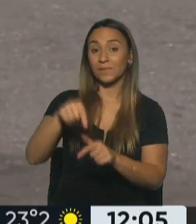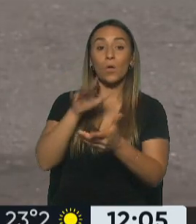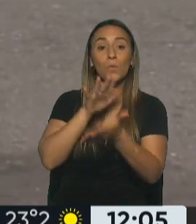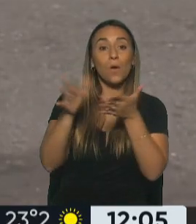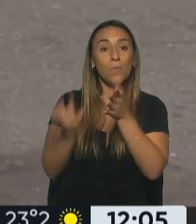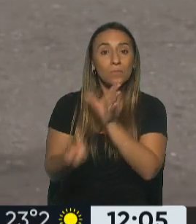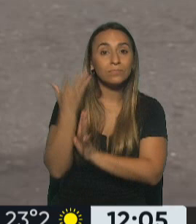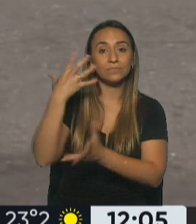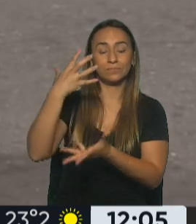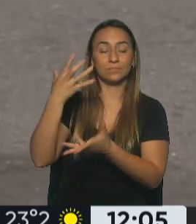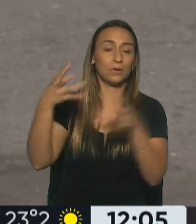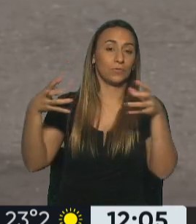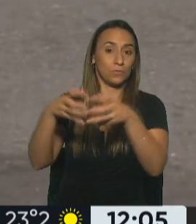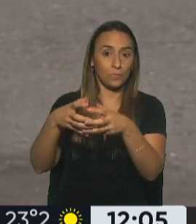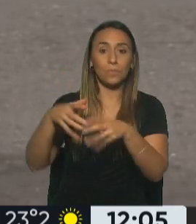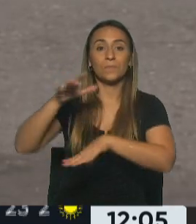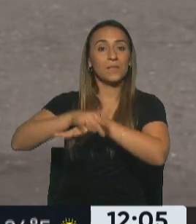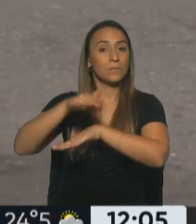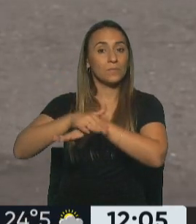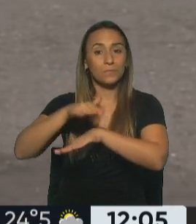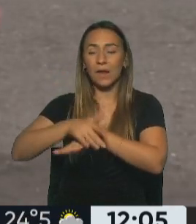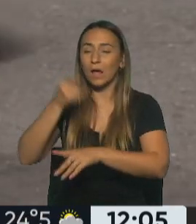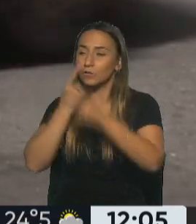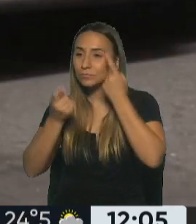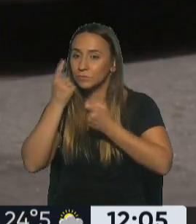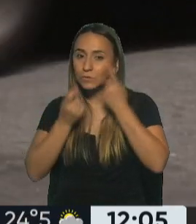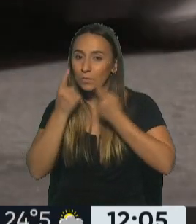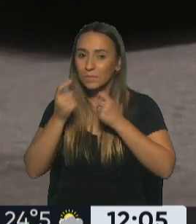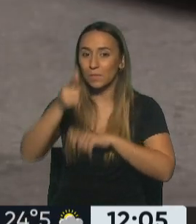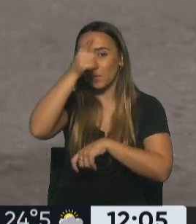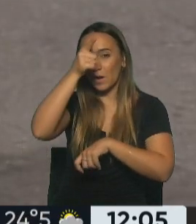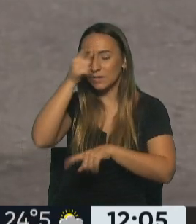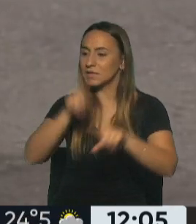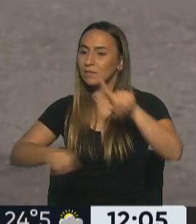crear para articular las fuerzas, y esperamos las repercusiones cuando finalice en esta reunión.